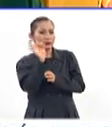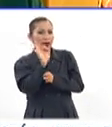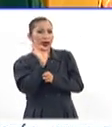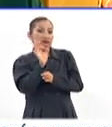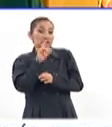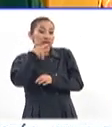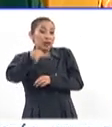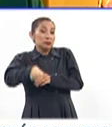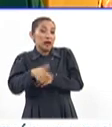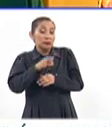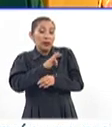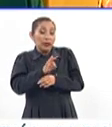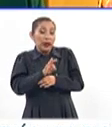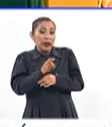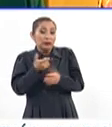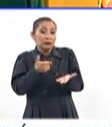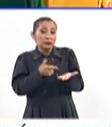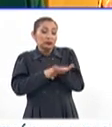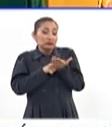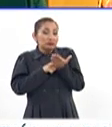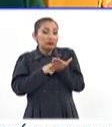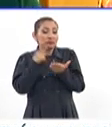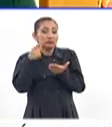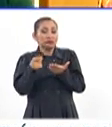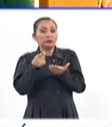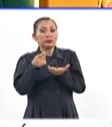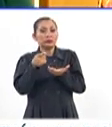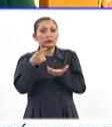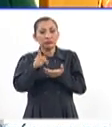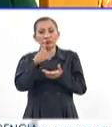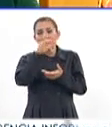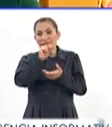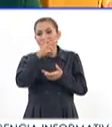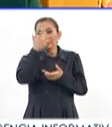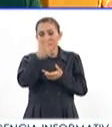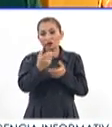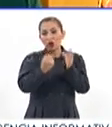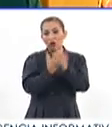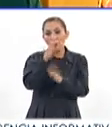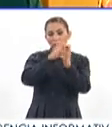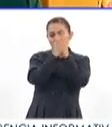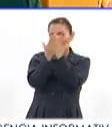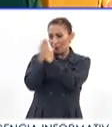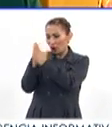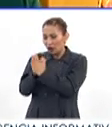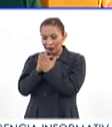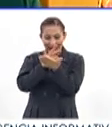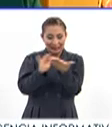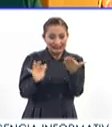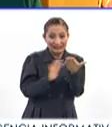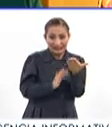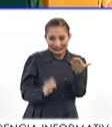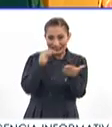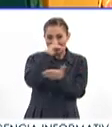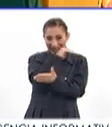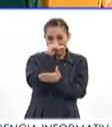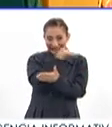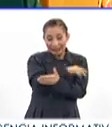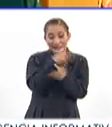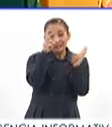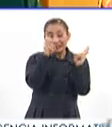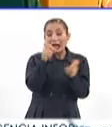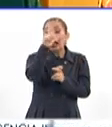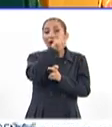tendrán oportunidad de presentar los que serían 88 nuevos libros de texto gratuito,